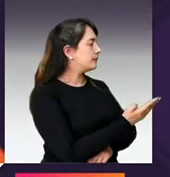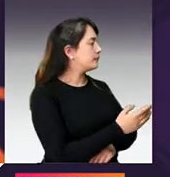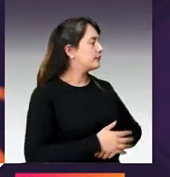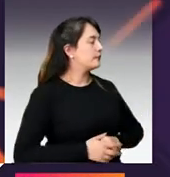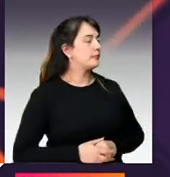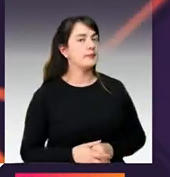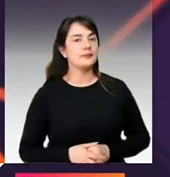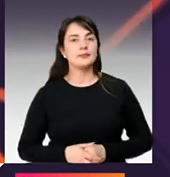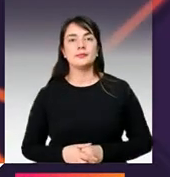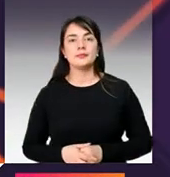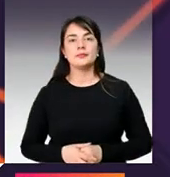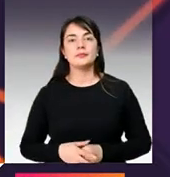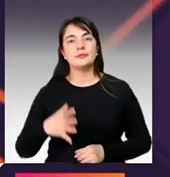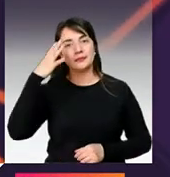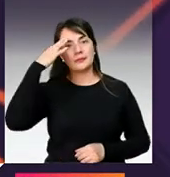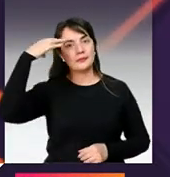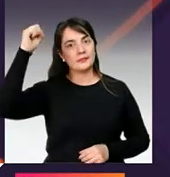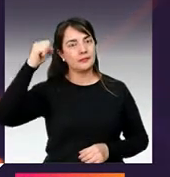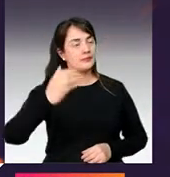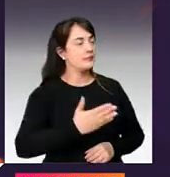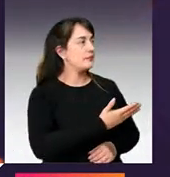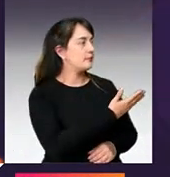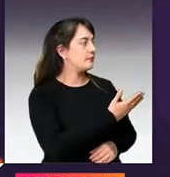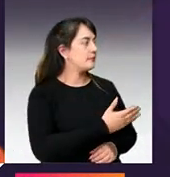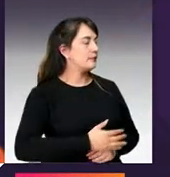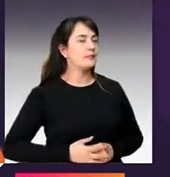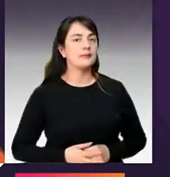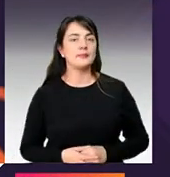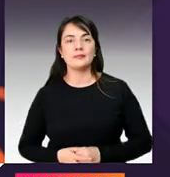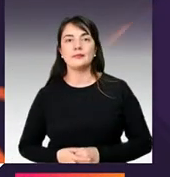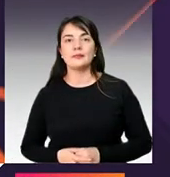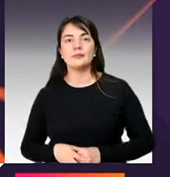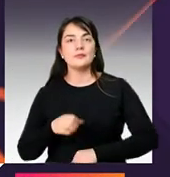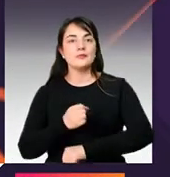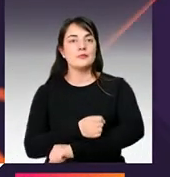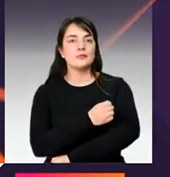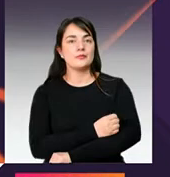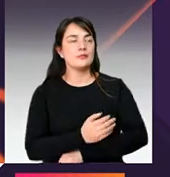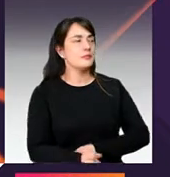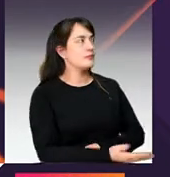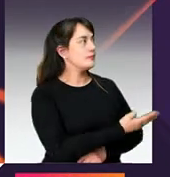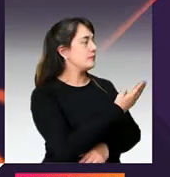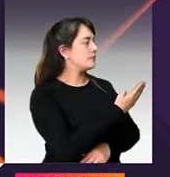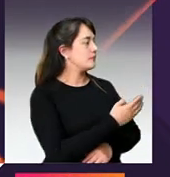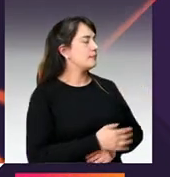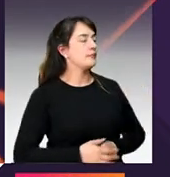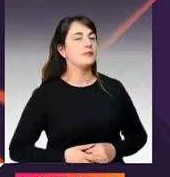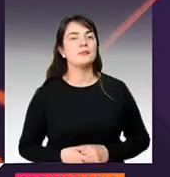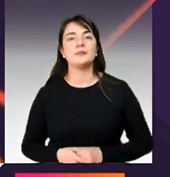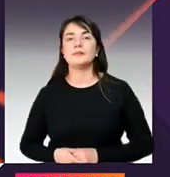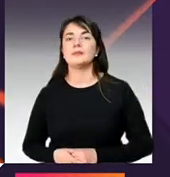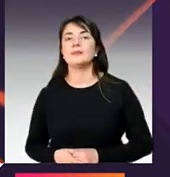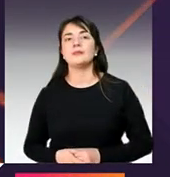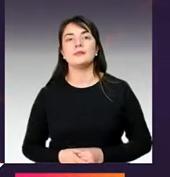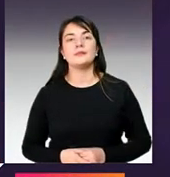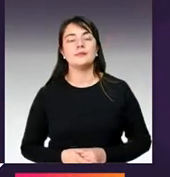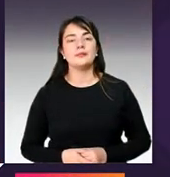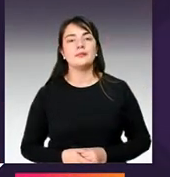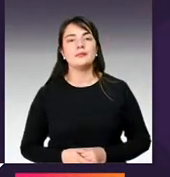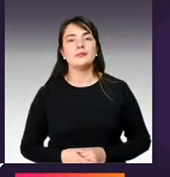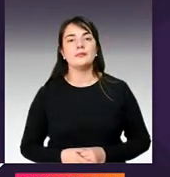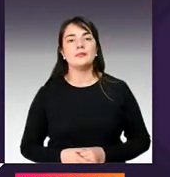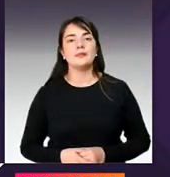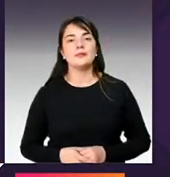San Cristóbal en el barrio Villa de los Alpes y en Suba en los barrios Altos de Chosica, Prado Pinzón y Santa Elena.